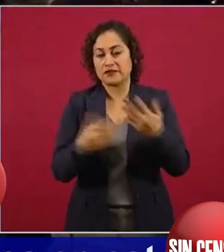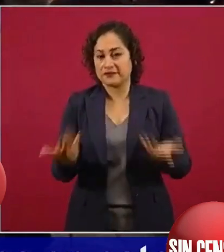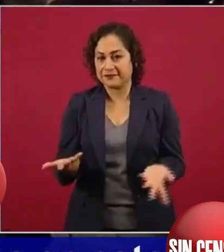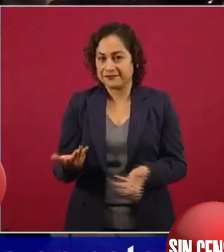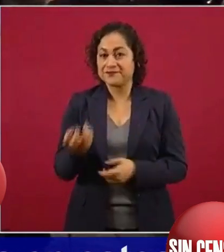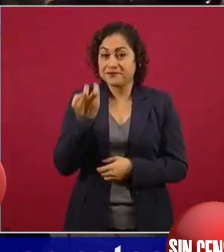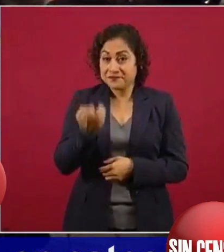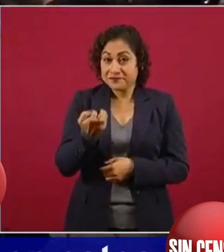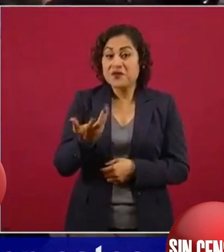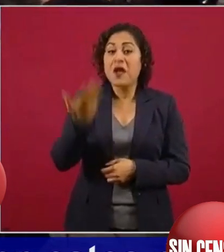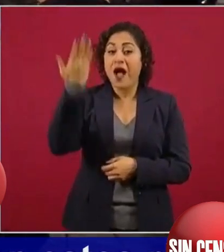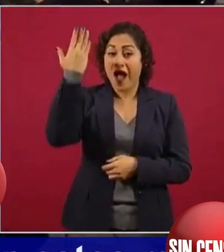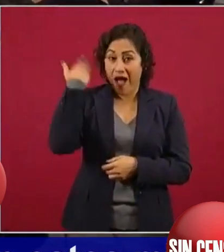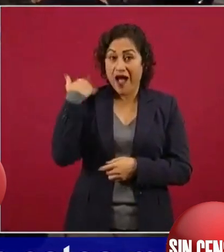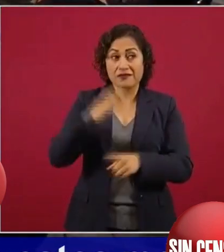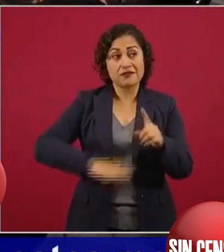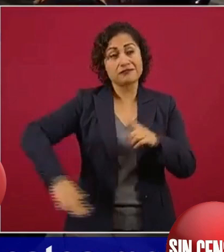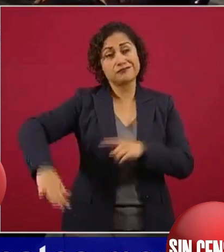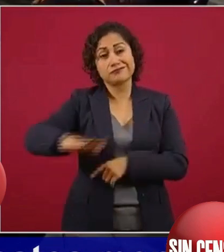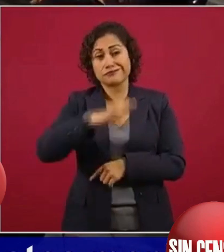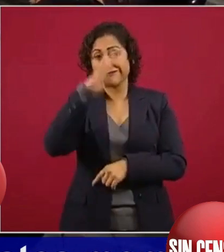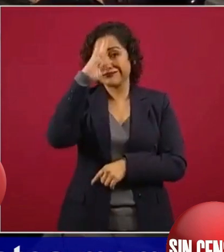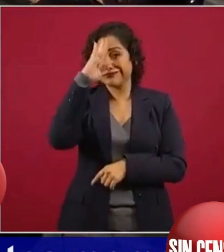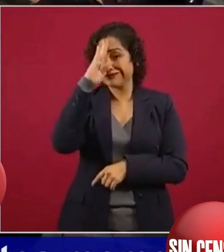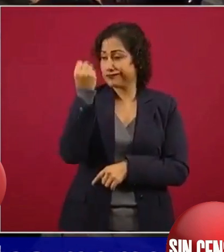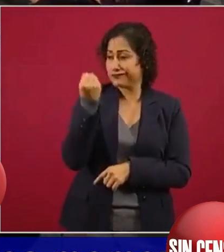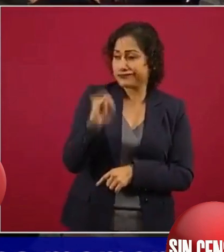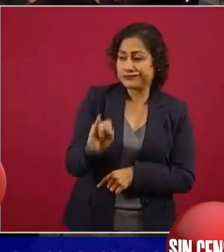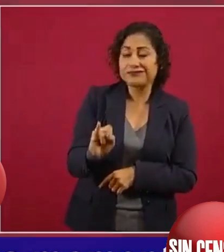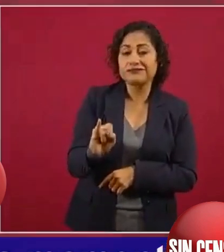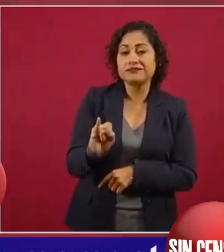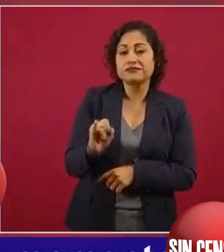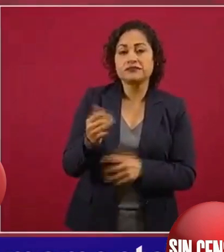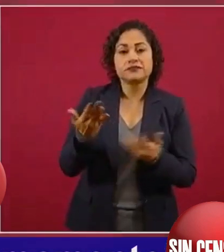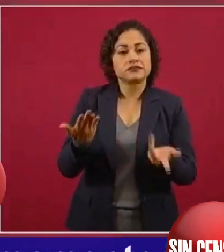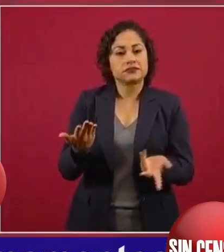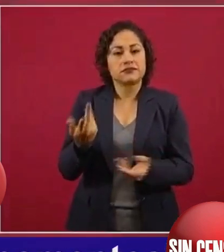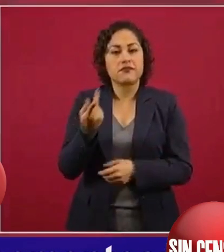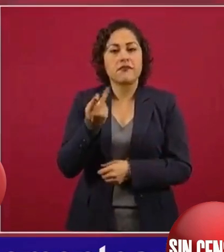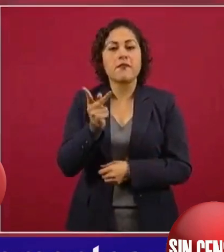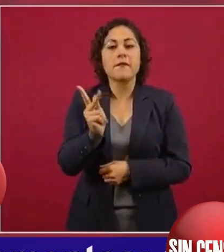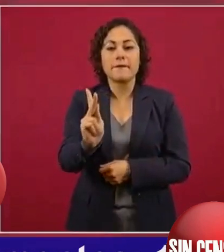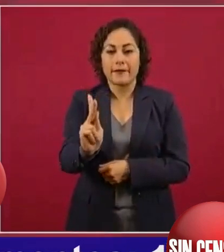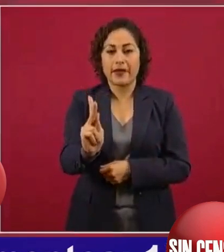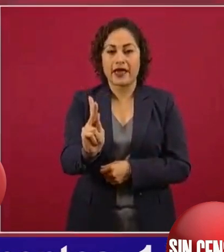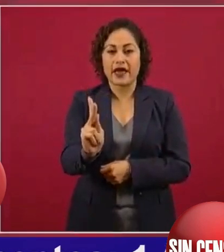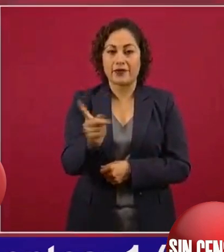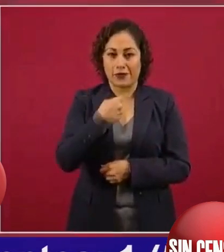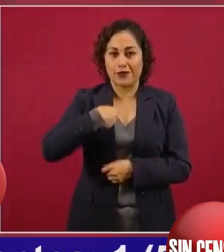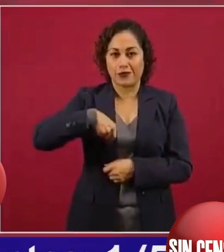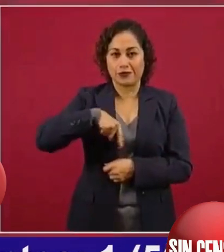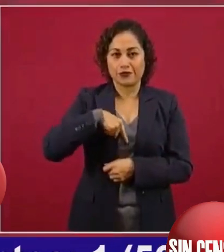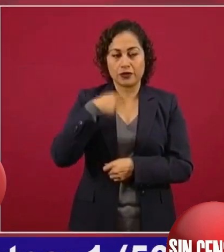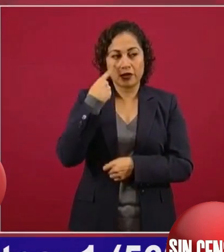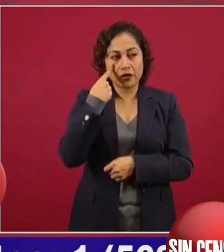actuar. Entonces, eso lo tenemos que